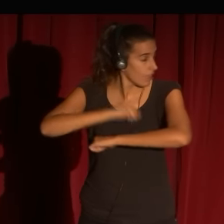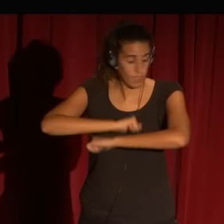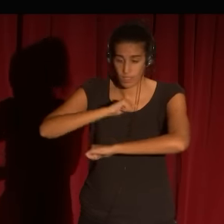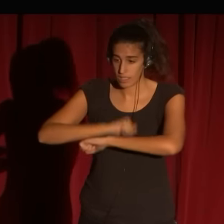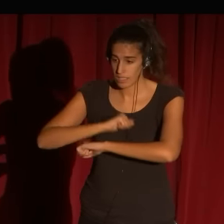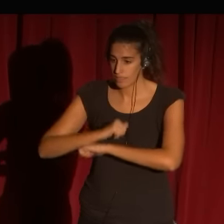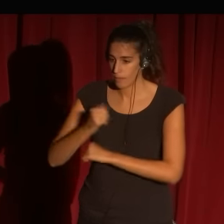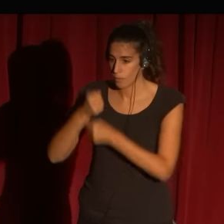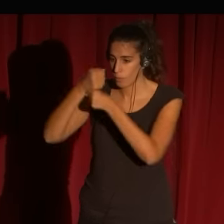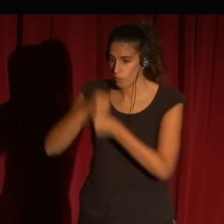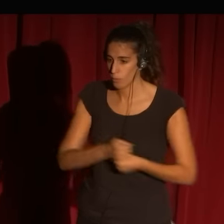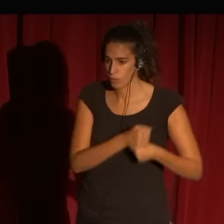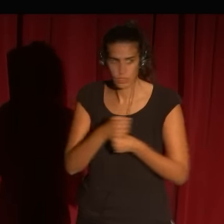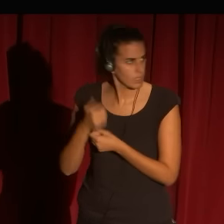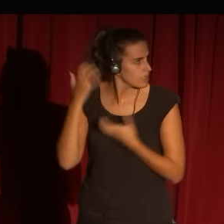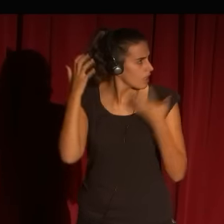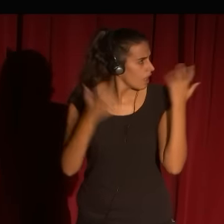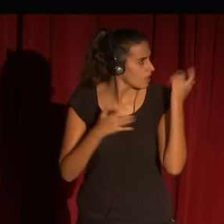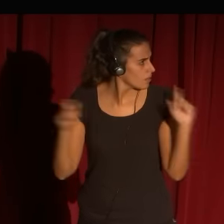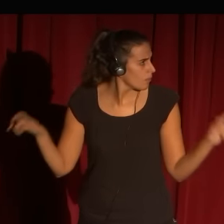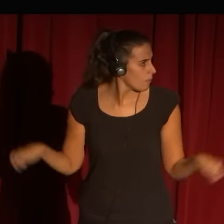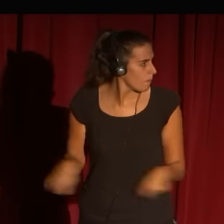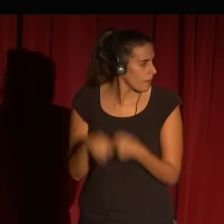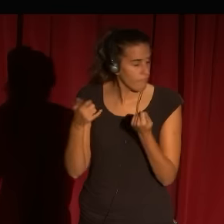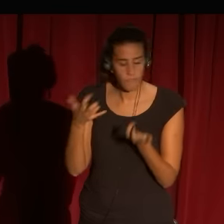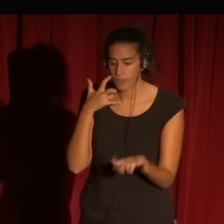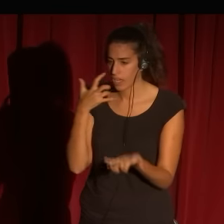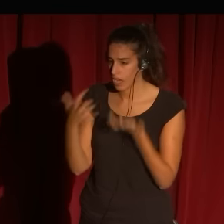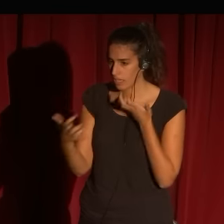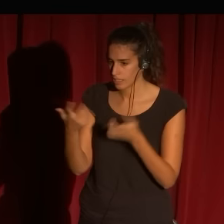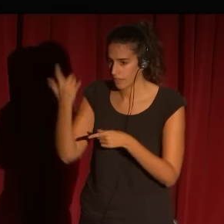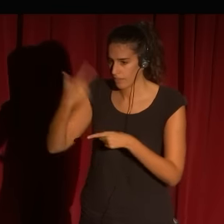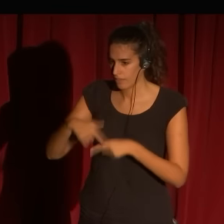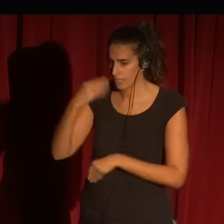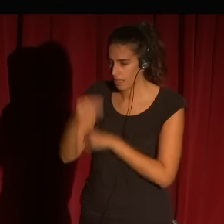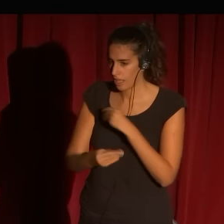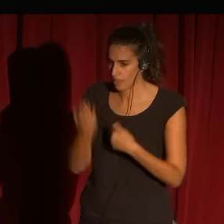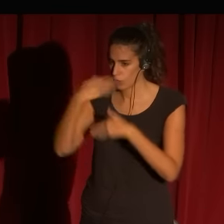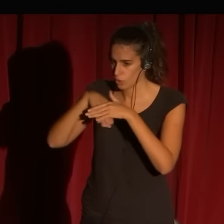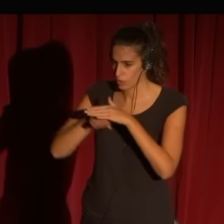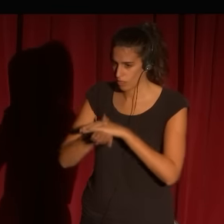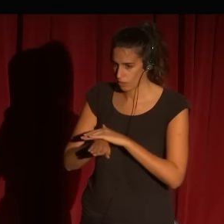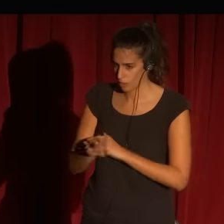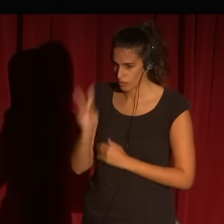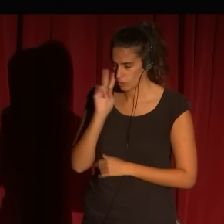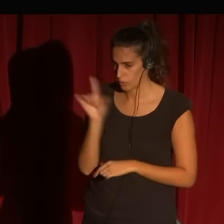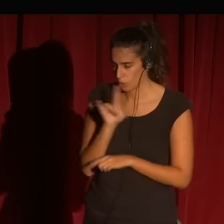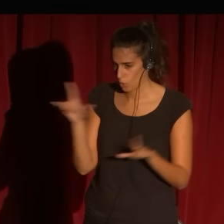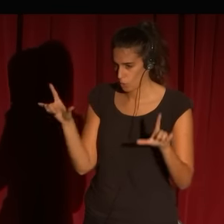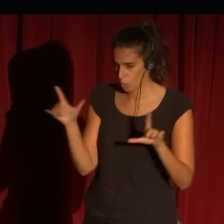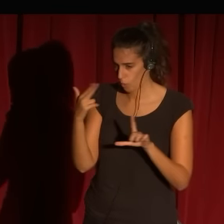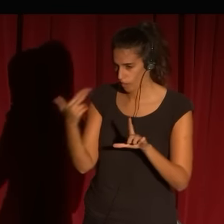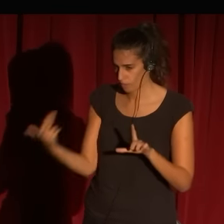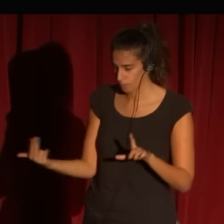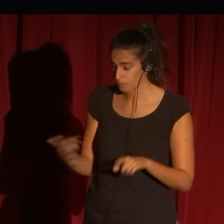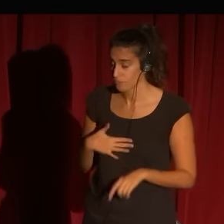protestantes animales destruyendo arte haciendo lo contrario de lo que hace el coleccionista que ha juntado esta colección que estamos viendo en este cuadro